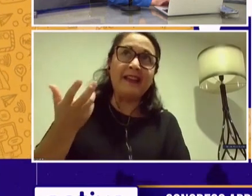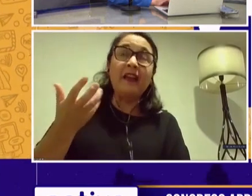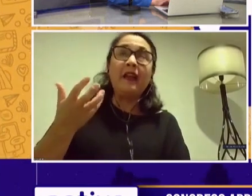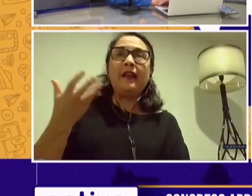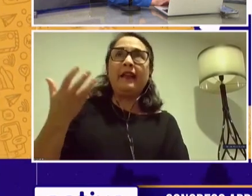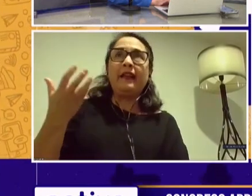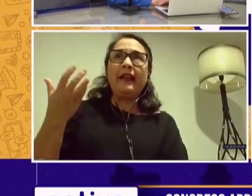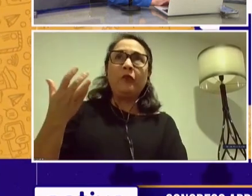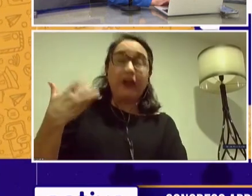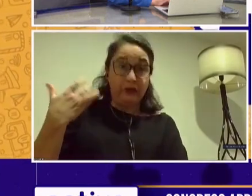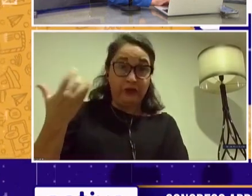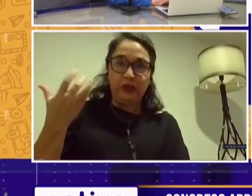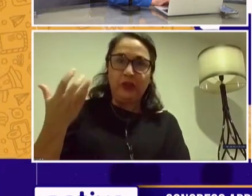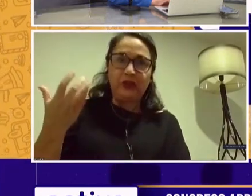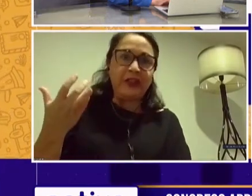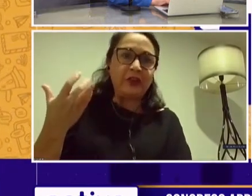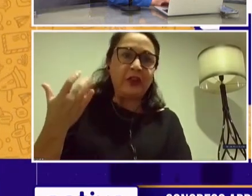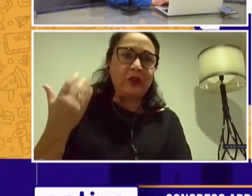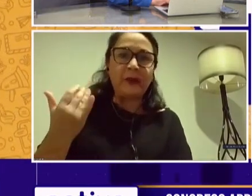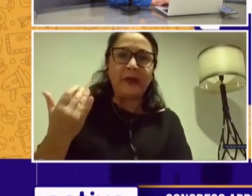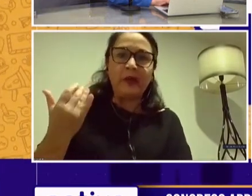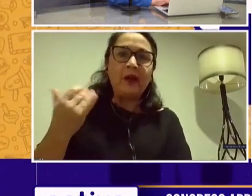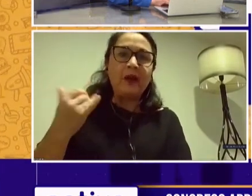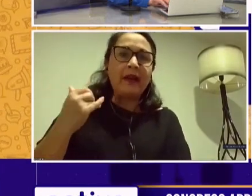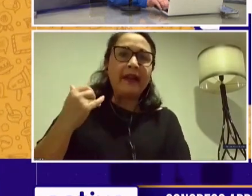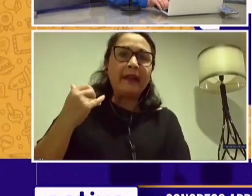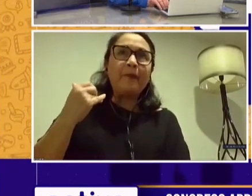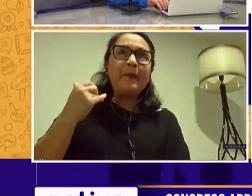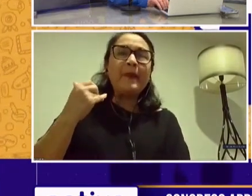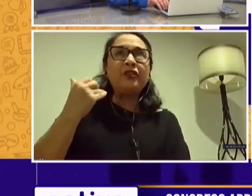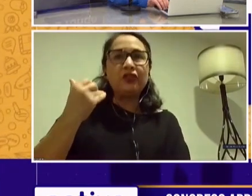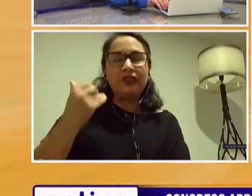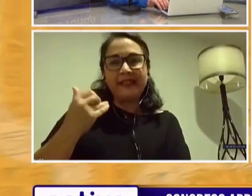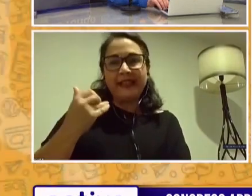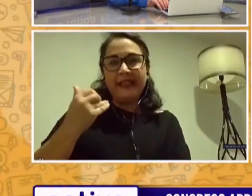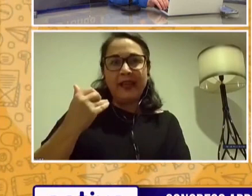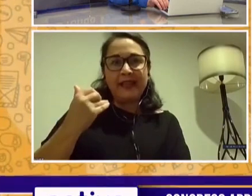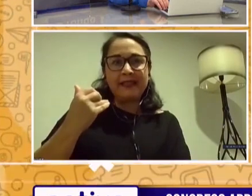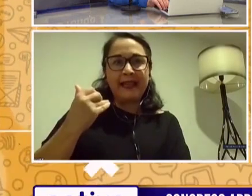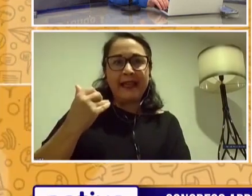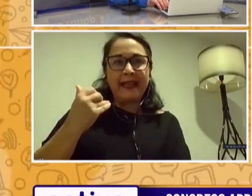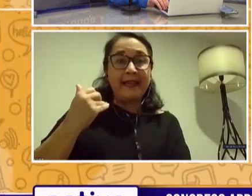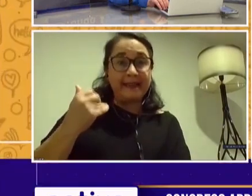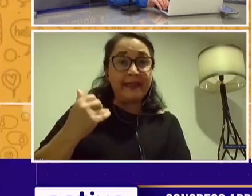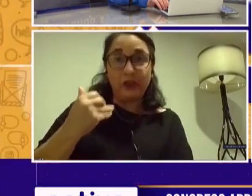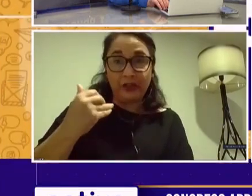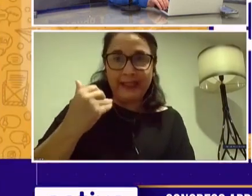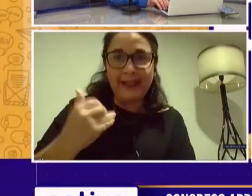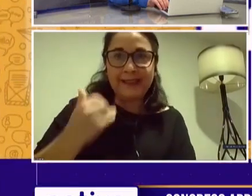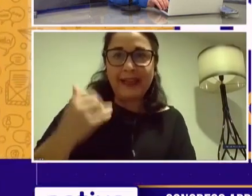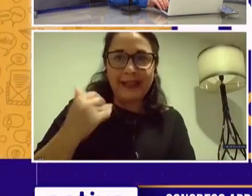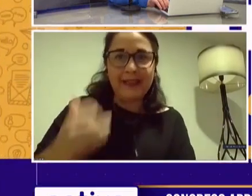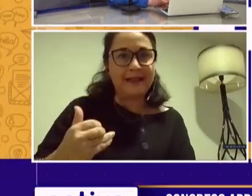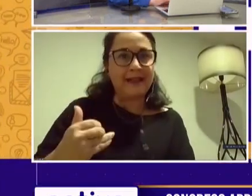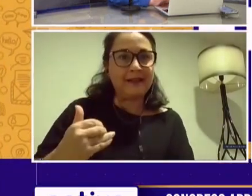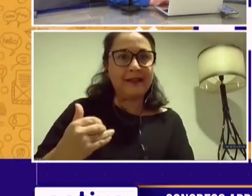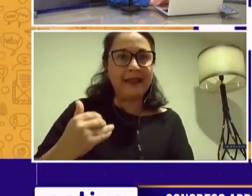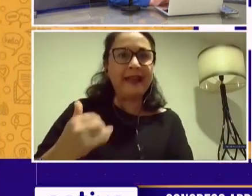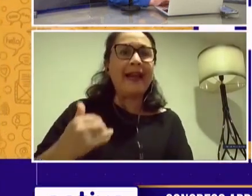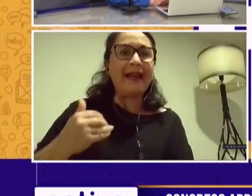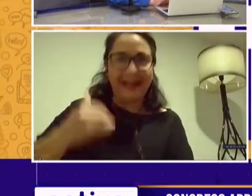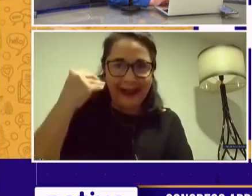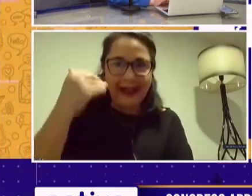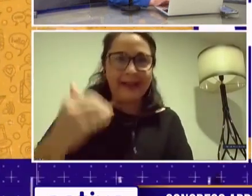digamos, reconocido los derechos del concebido. Entonces, y la intencionalidad era esa,